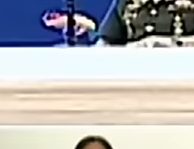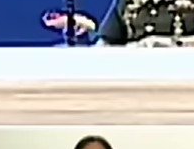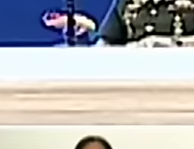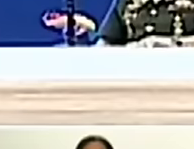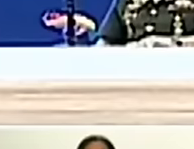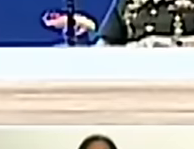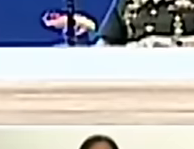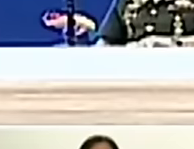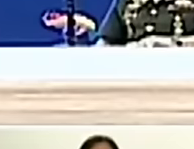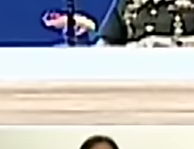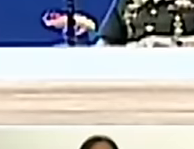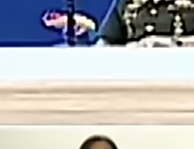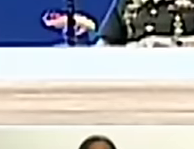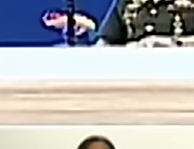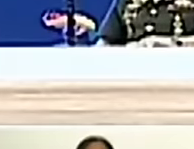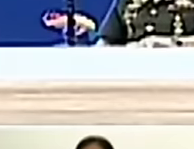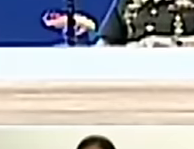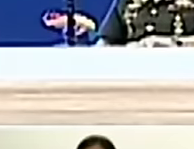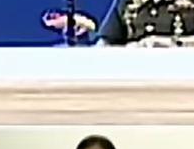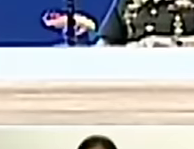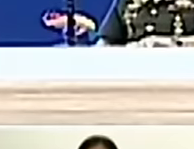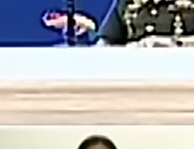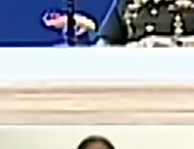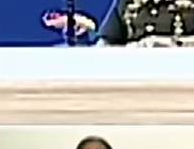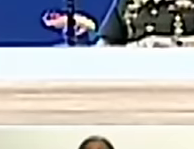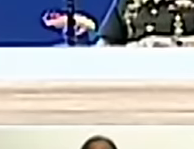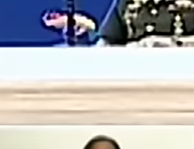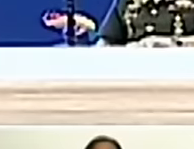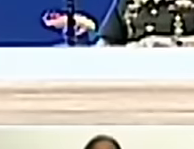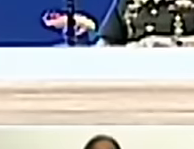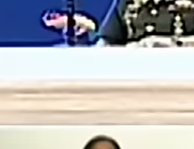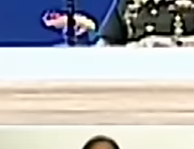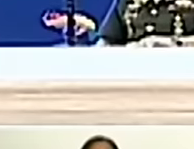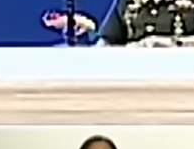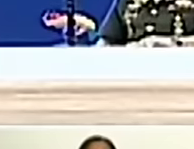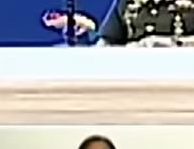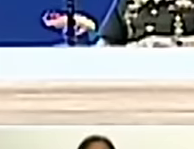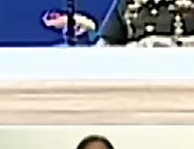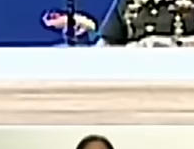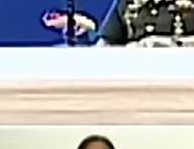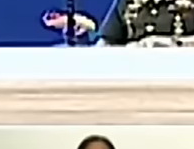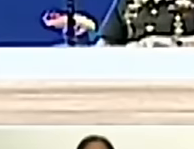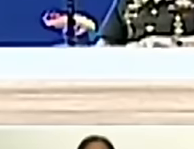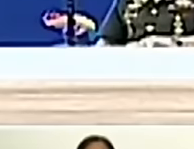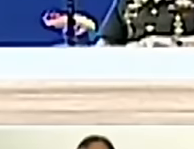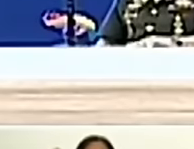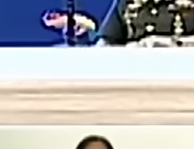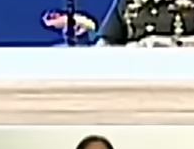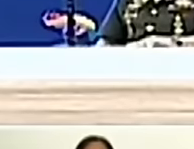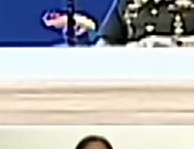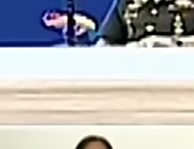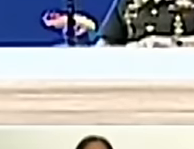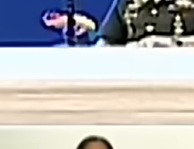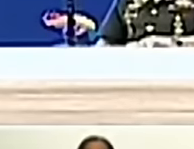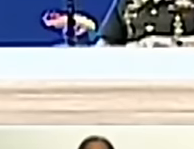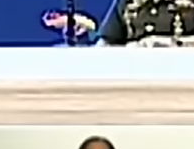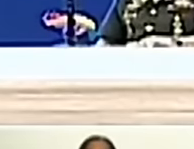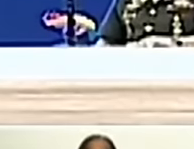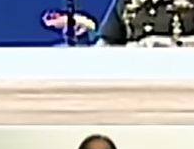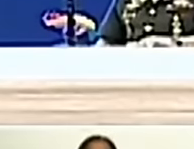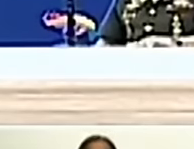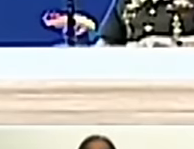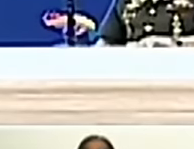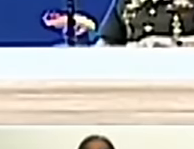venía tan de espía que trajo un equipo de cartografía geográfica y levantó